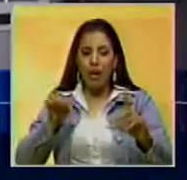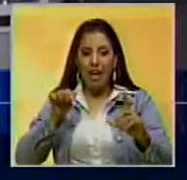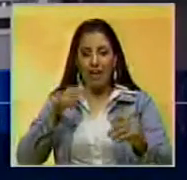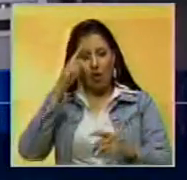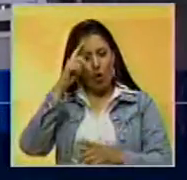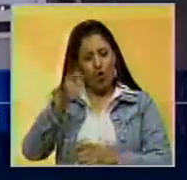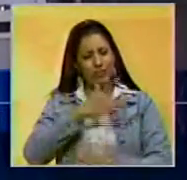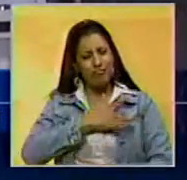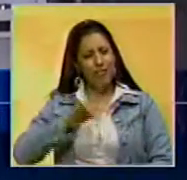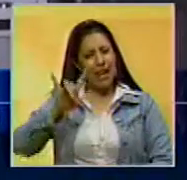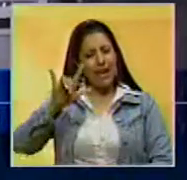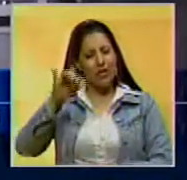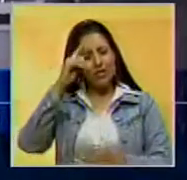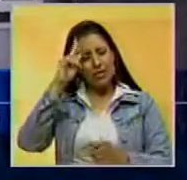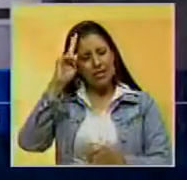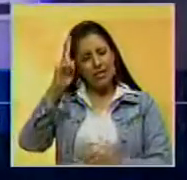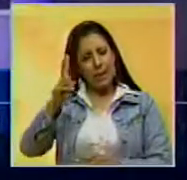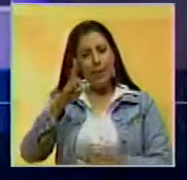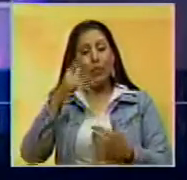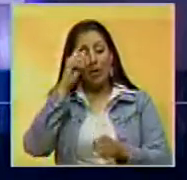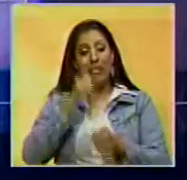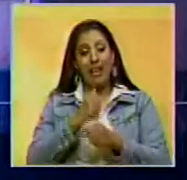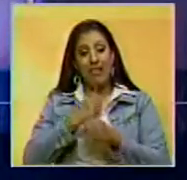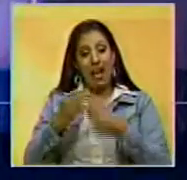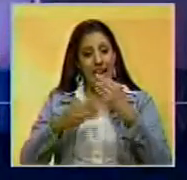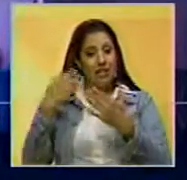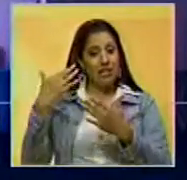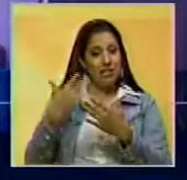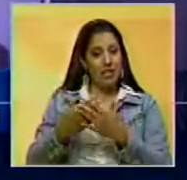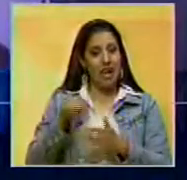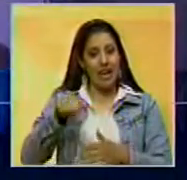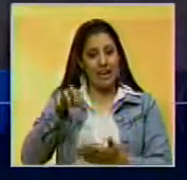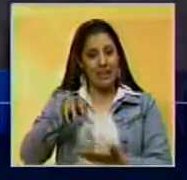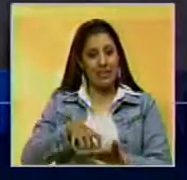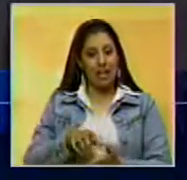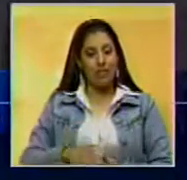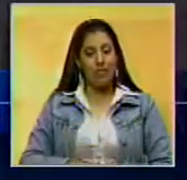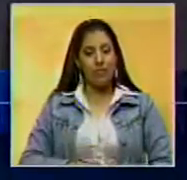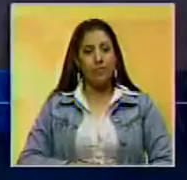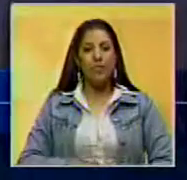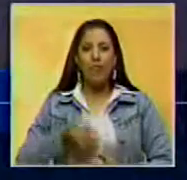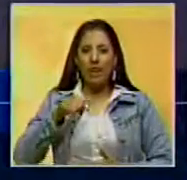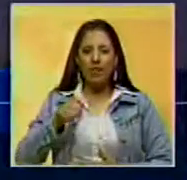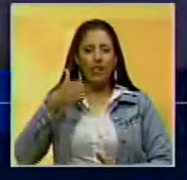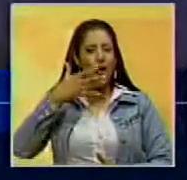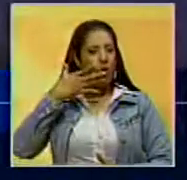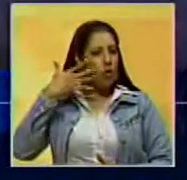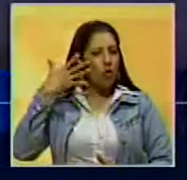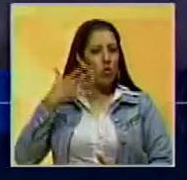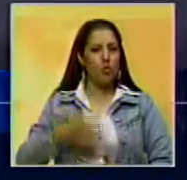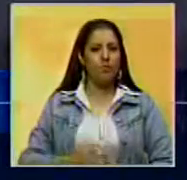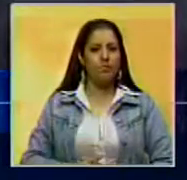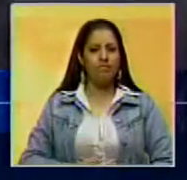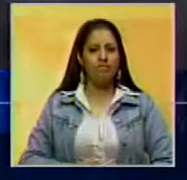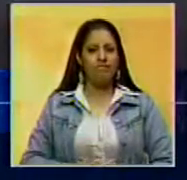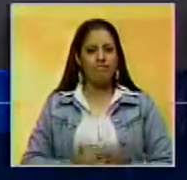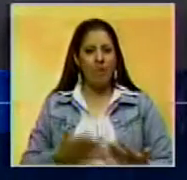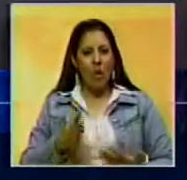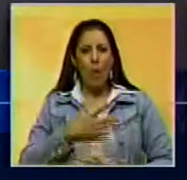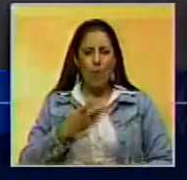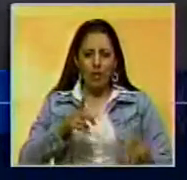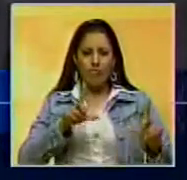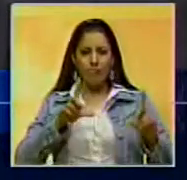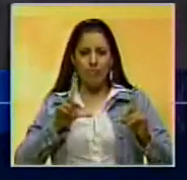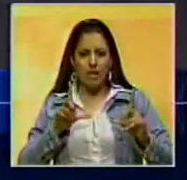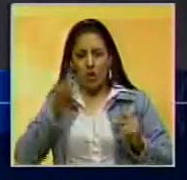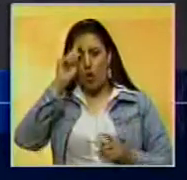honor y mucho cariño y mucho respeto por el trabajo que vienen realizando acá en la región aragüeña. Es un orgullo poder recibir